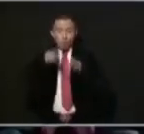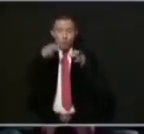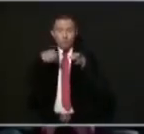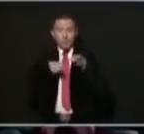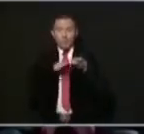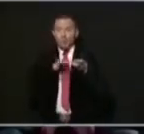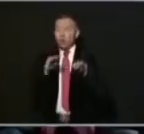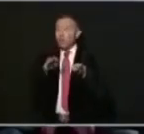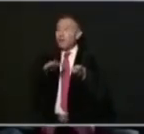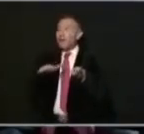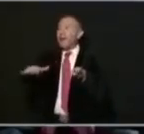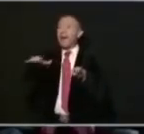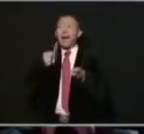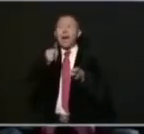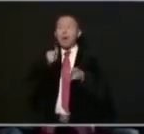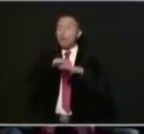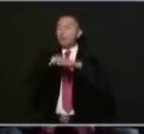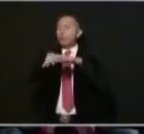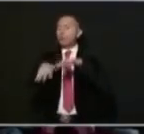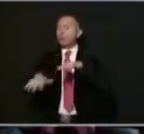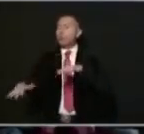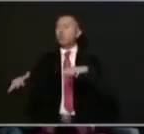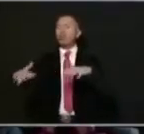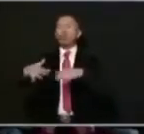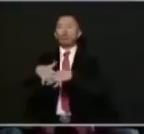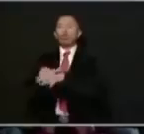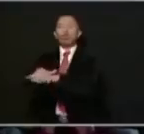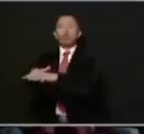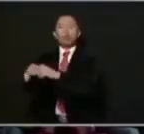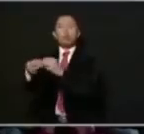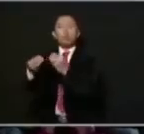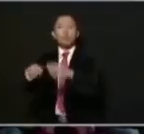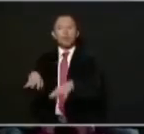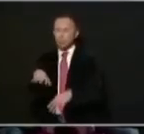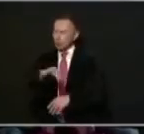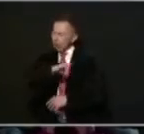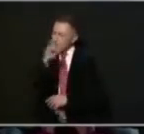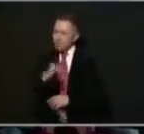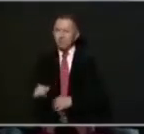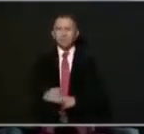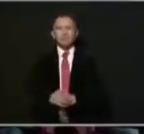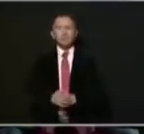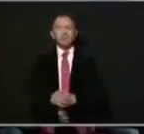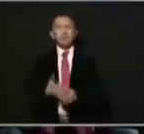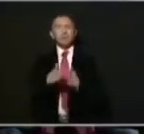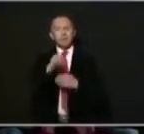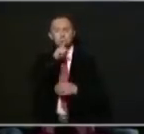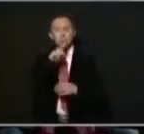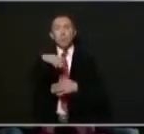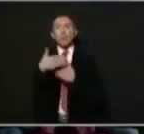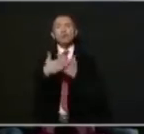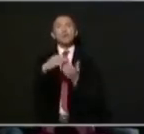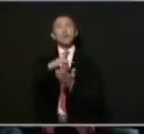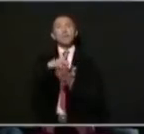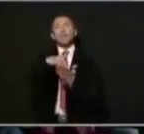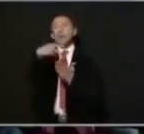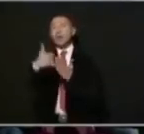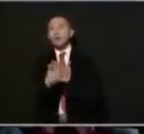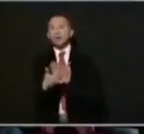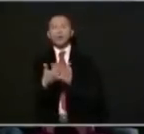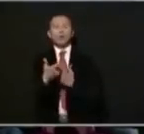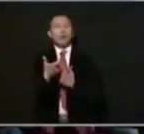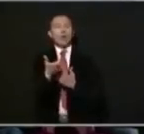No se permitirá ningún proyecto económico, productivo, comercial o turístico que